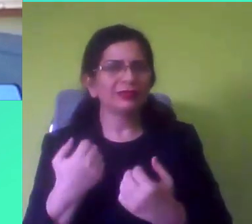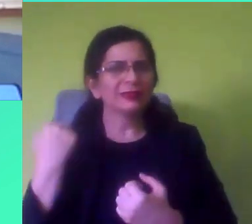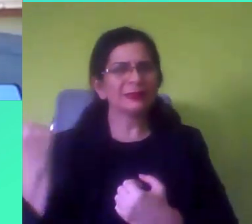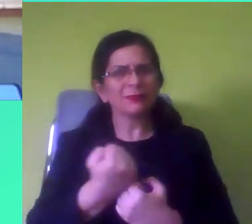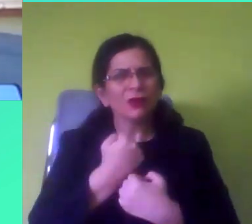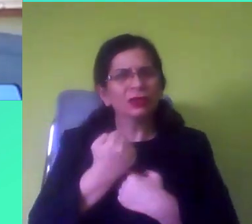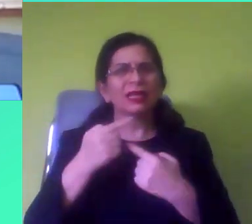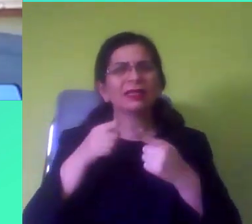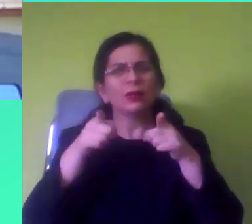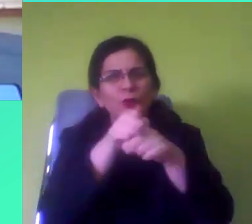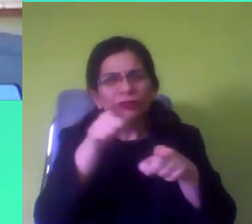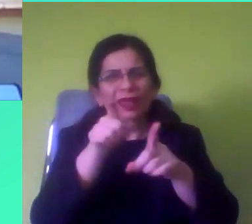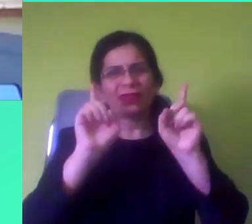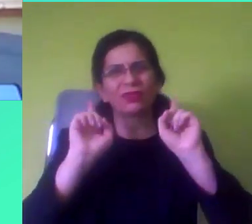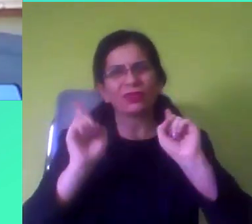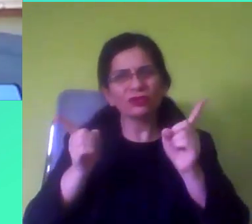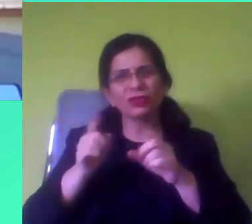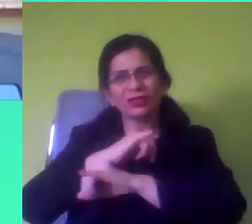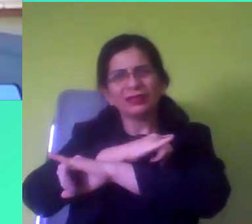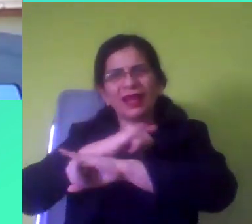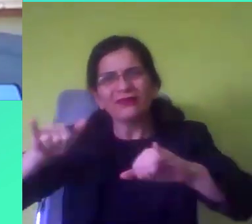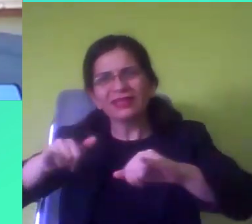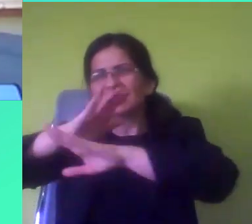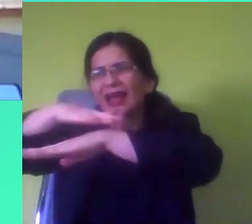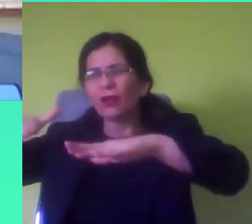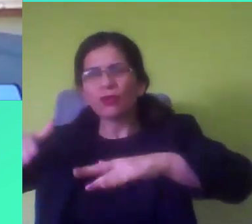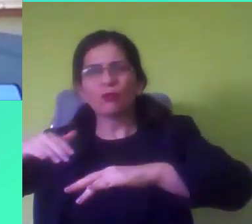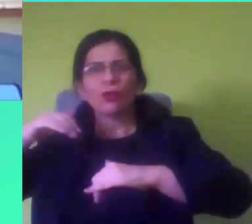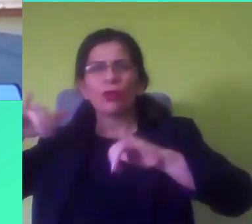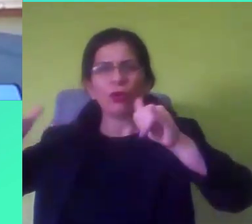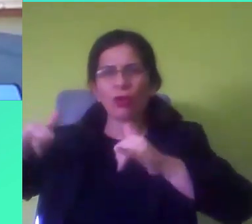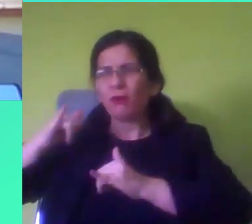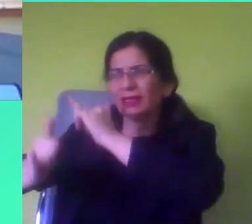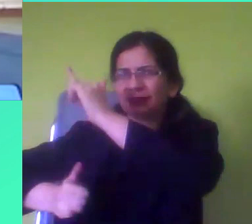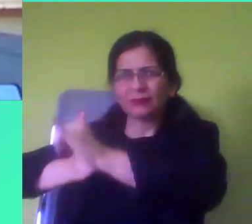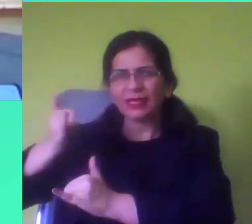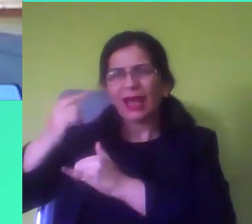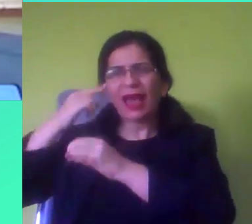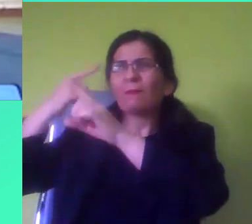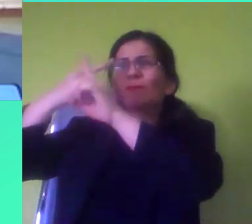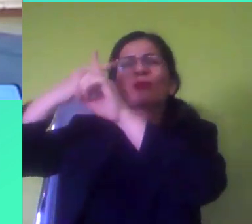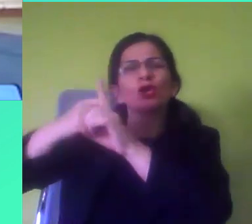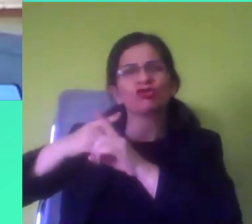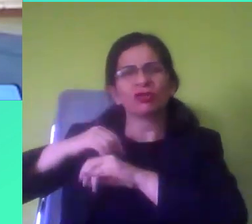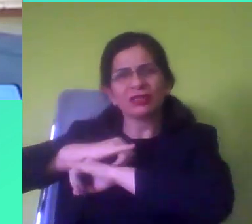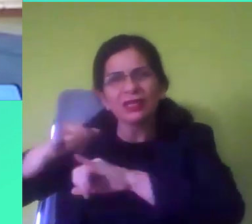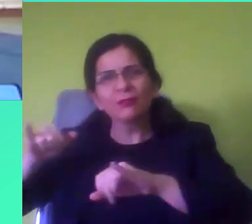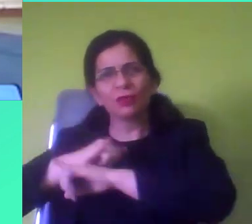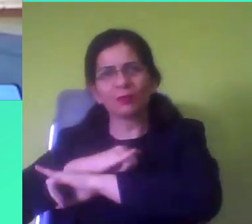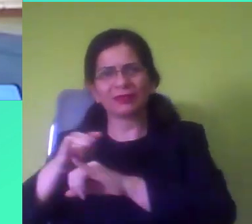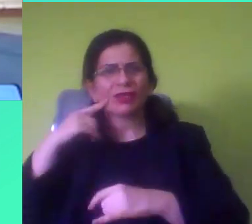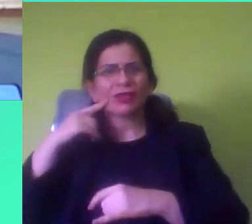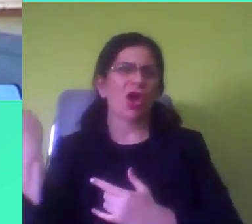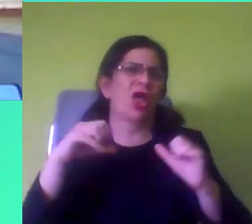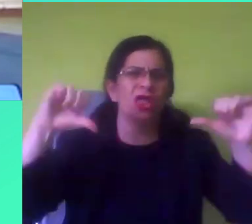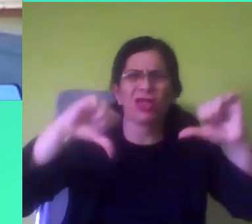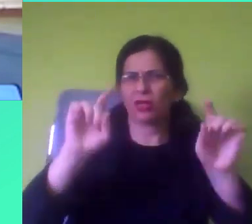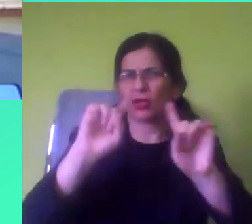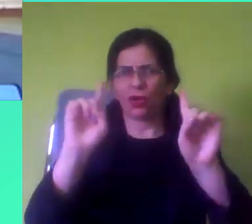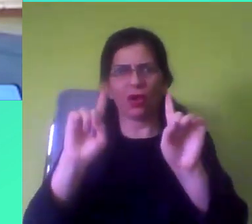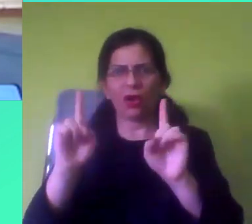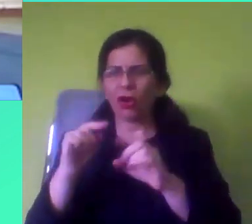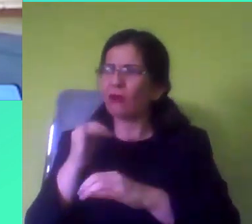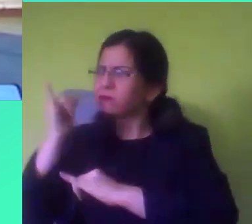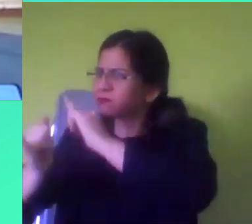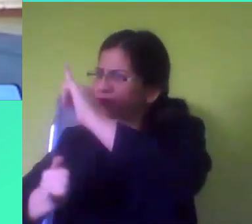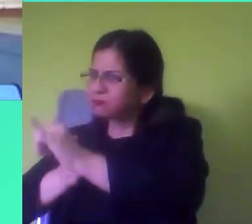que siempre traten de, cuando van a hablar o dar conceptos relacionados con el cambio climático,